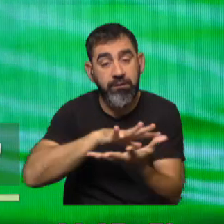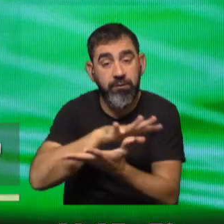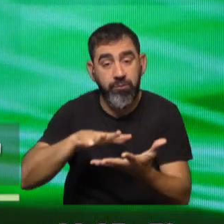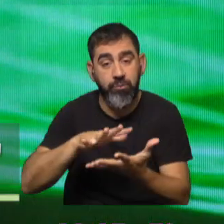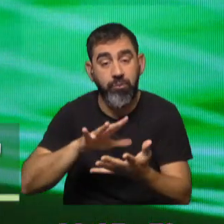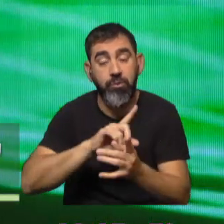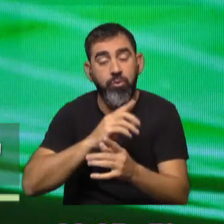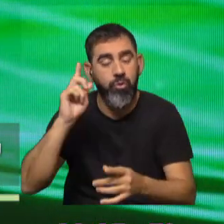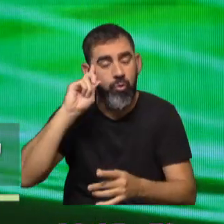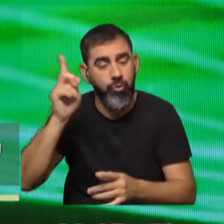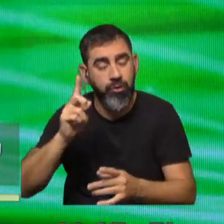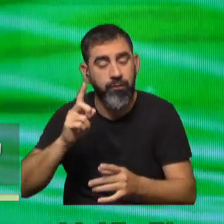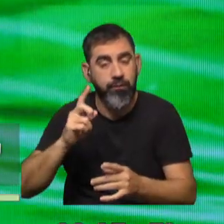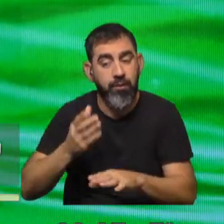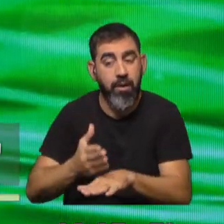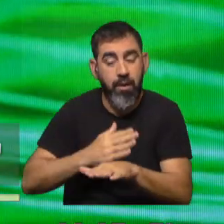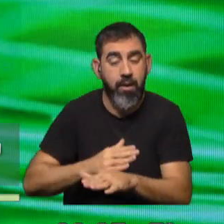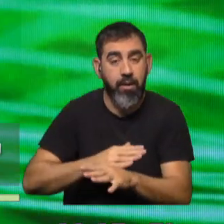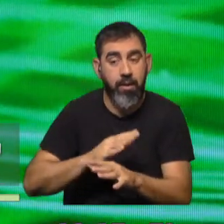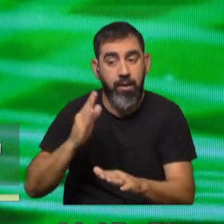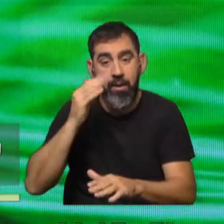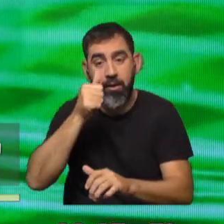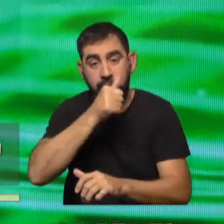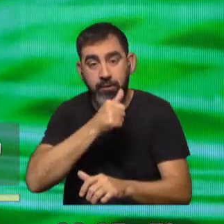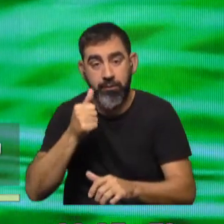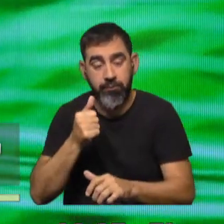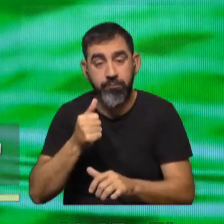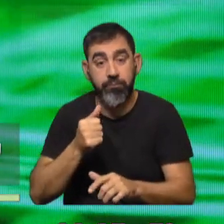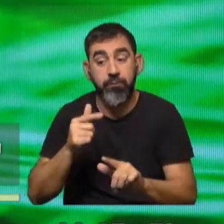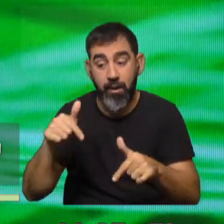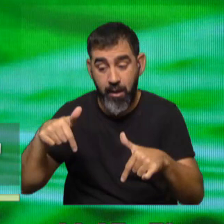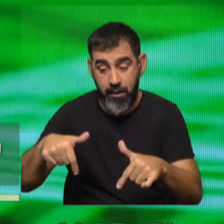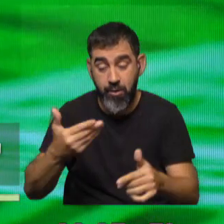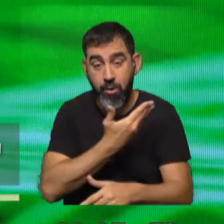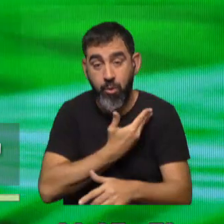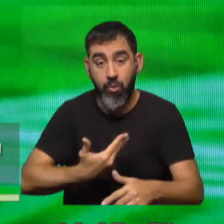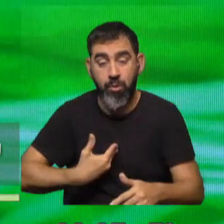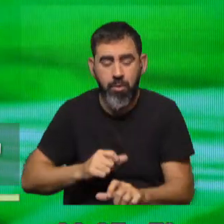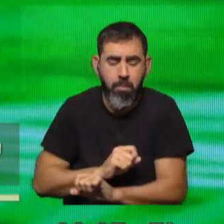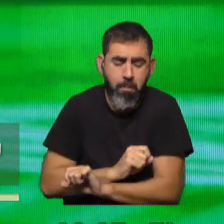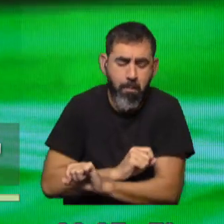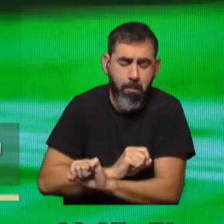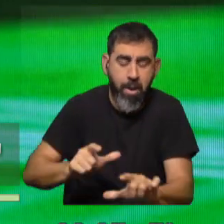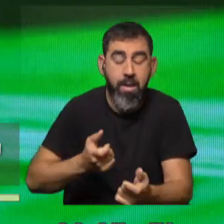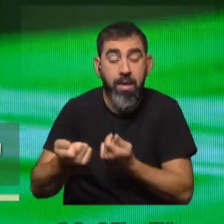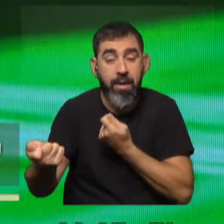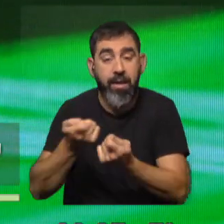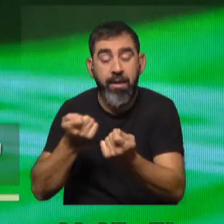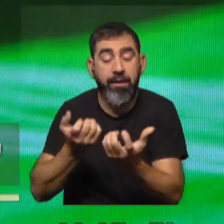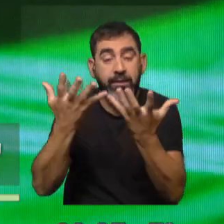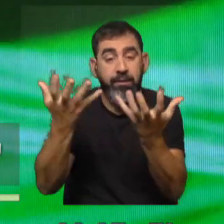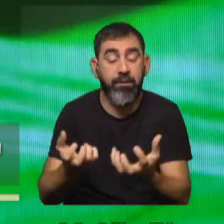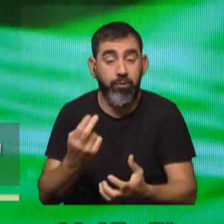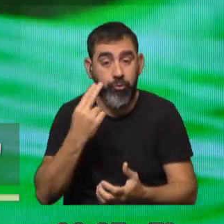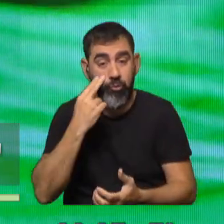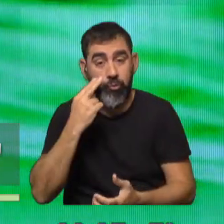que no se supieron sopesar y sobre ello en la presunta administración una muy mala gestión de la sequía